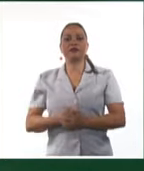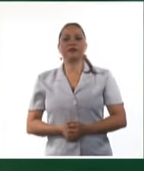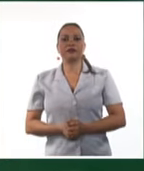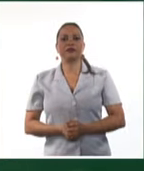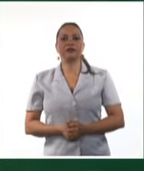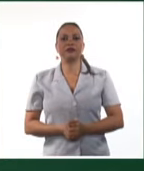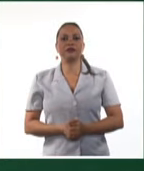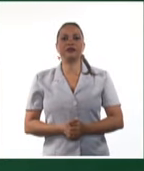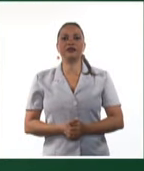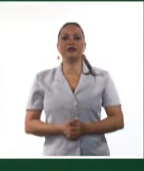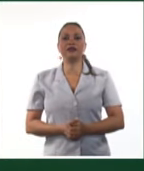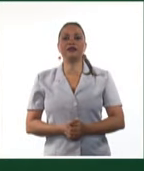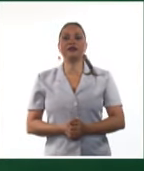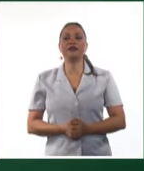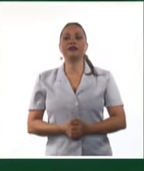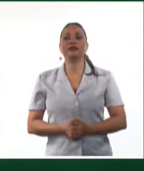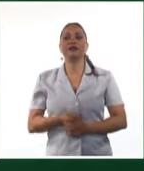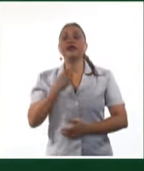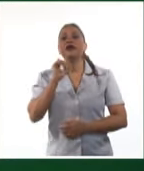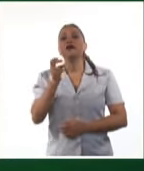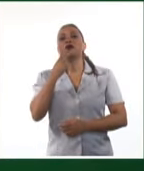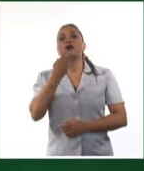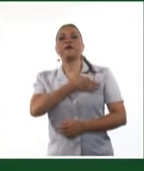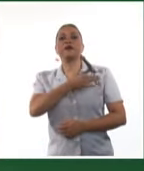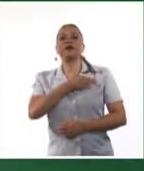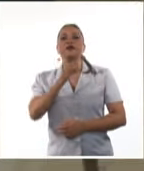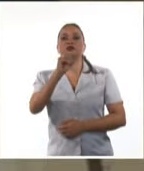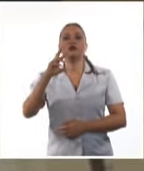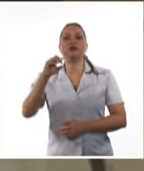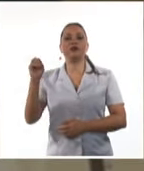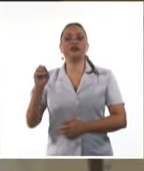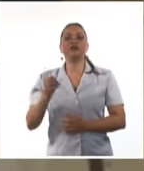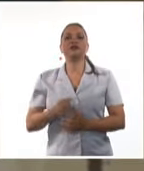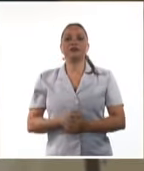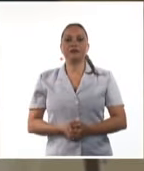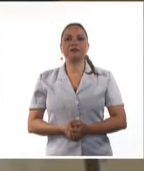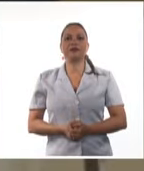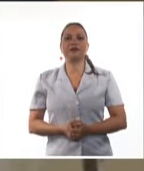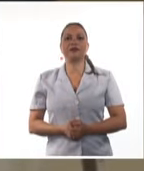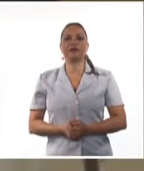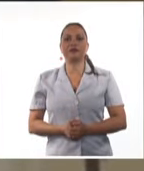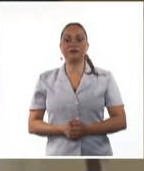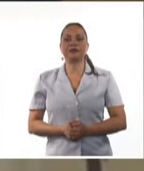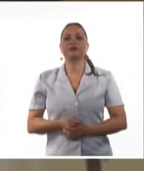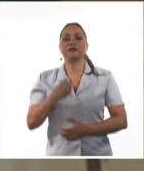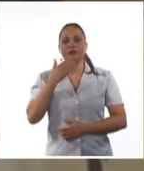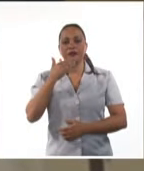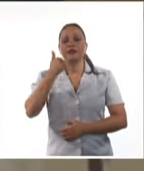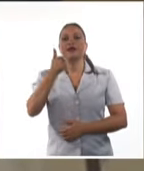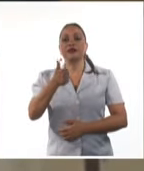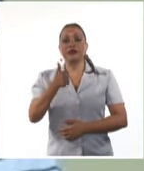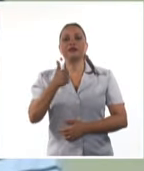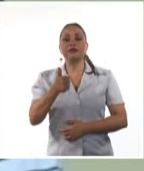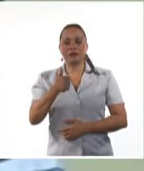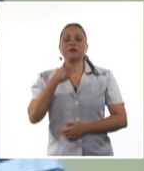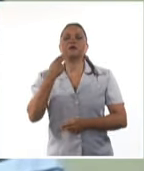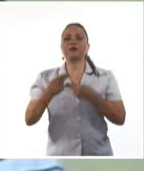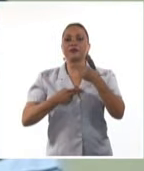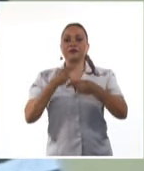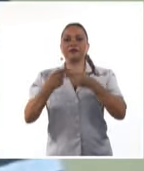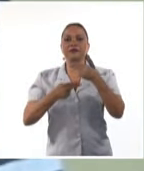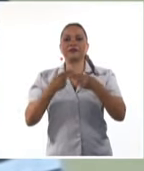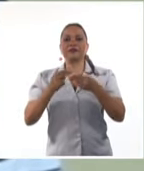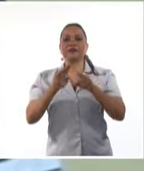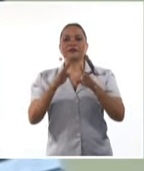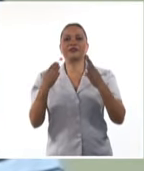Grandes Ligas gané el guante de oro, que eso es lo mejor que puede hacer a